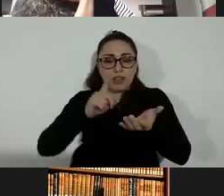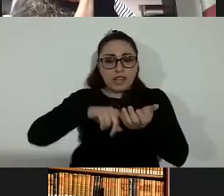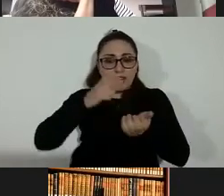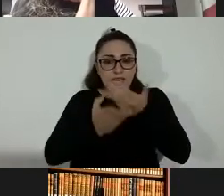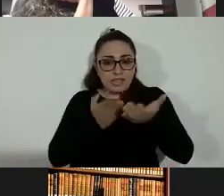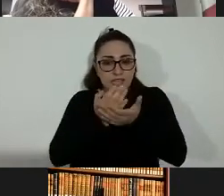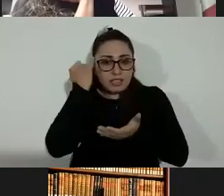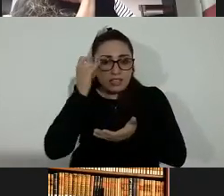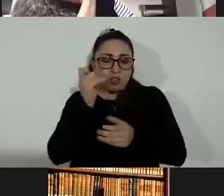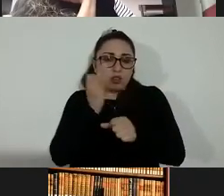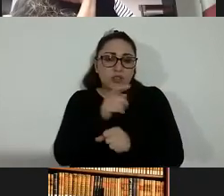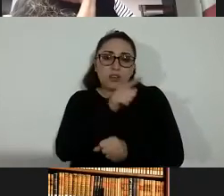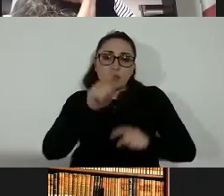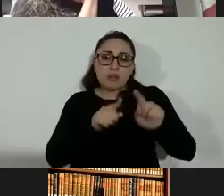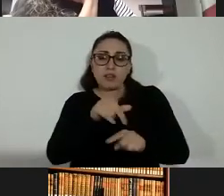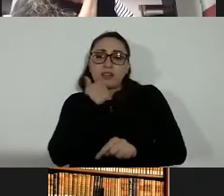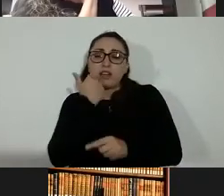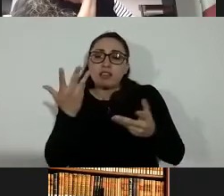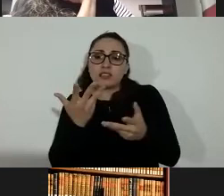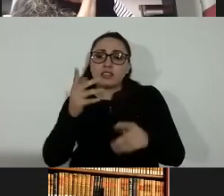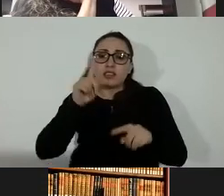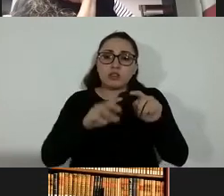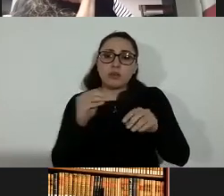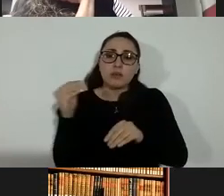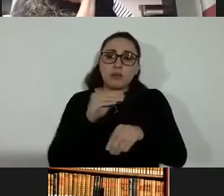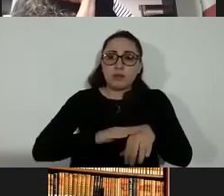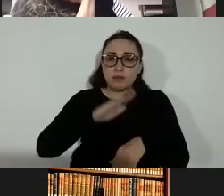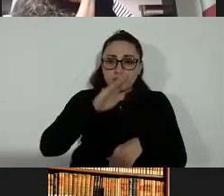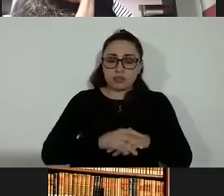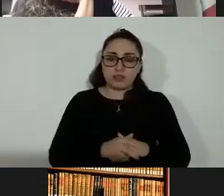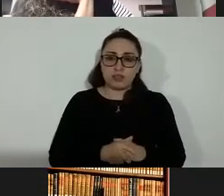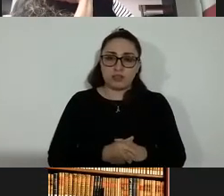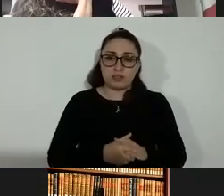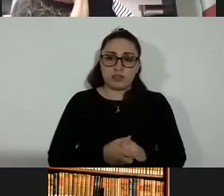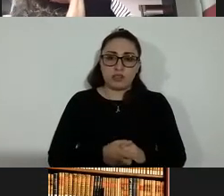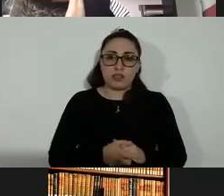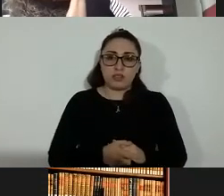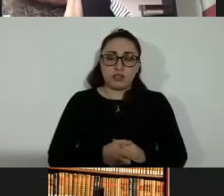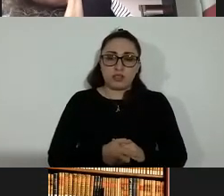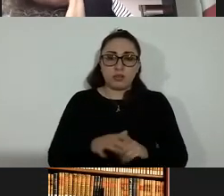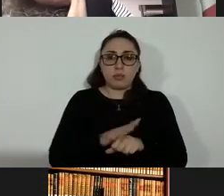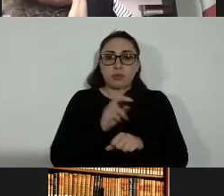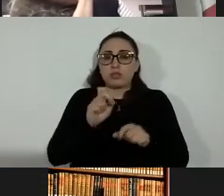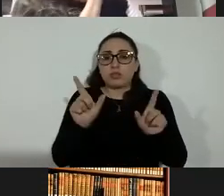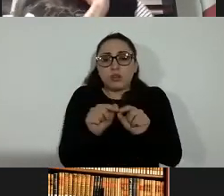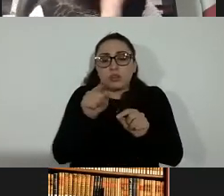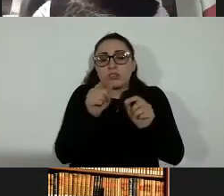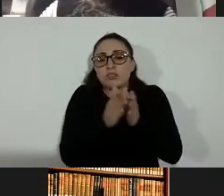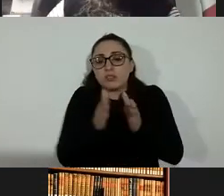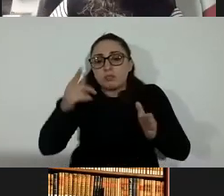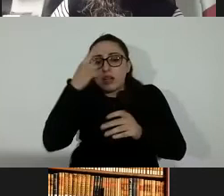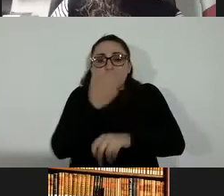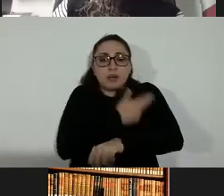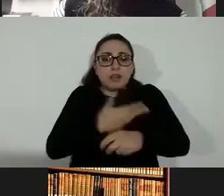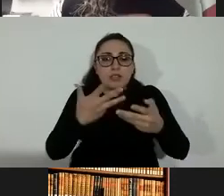que queremos nosotros adicionar o discutir, de tal manera que es un asunto metodológico.